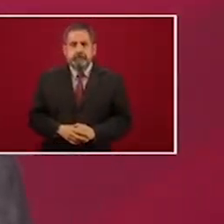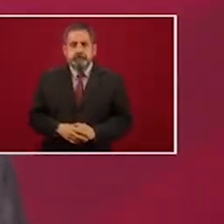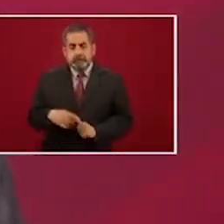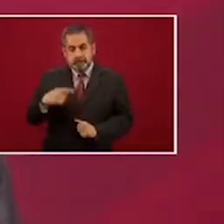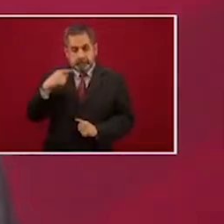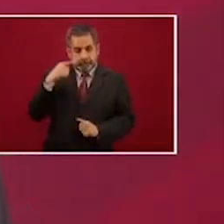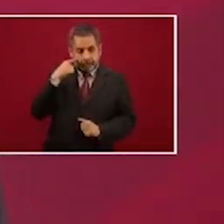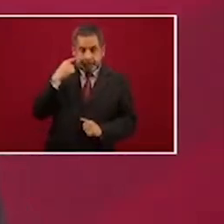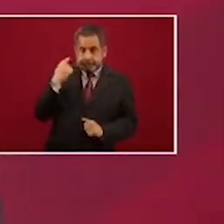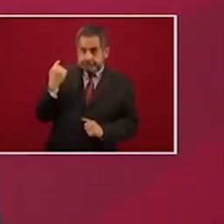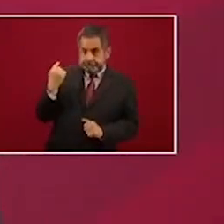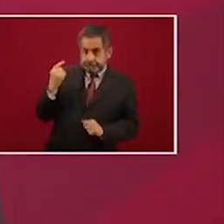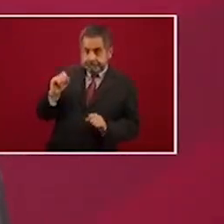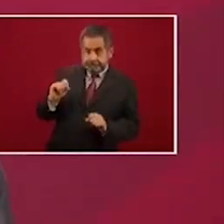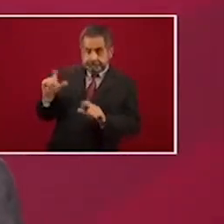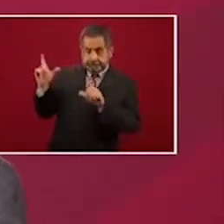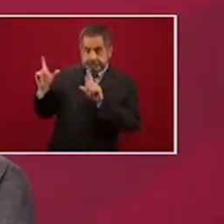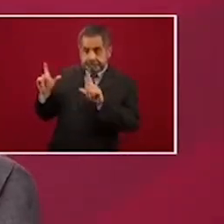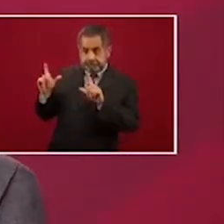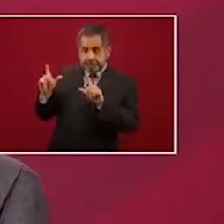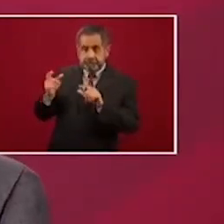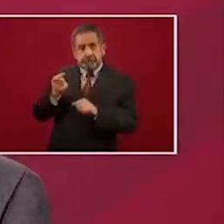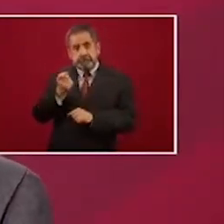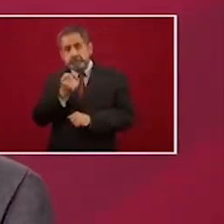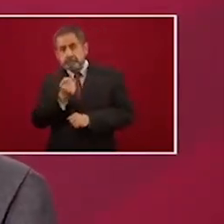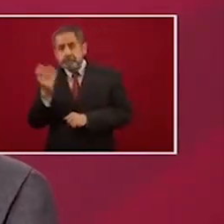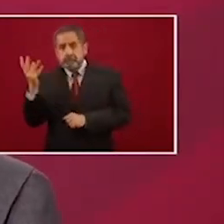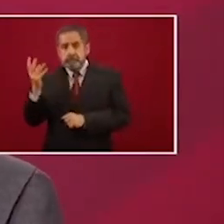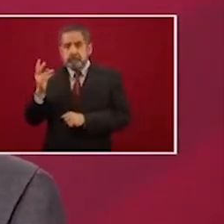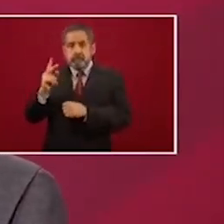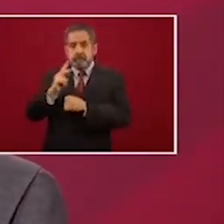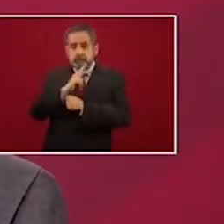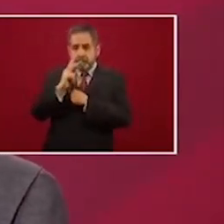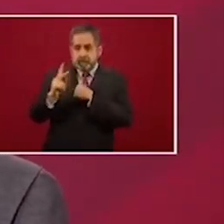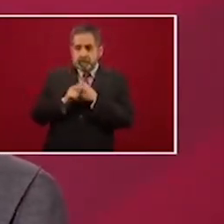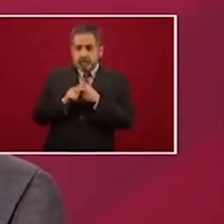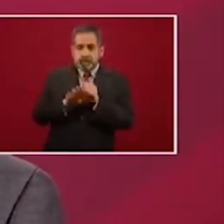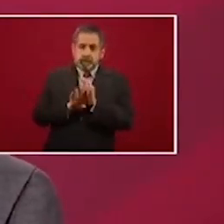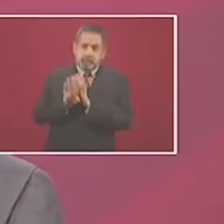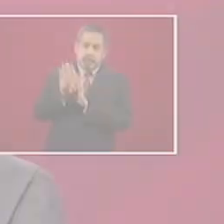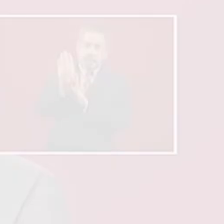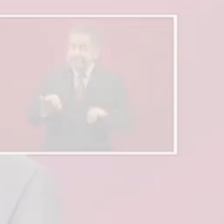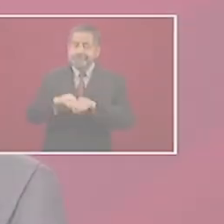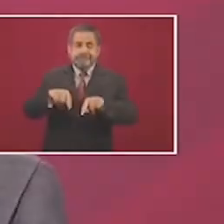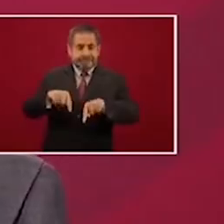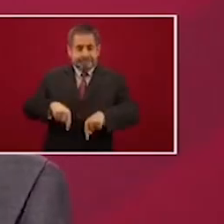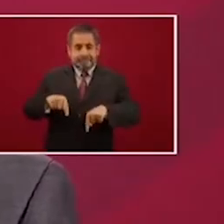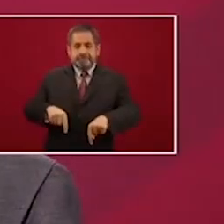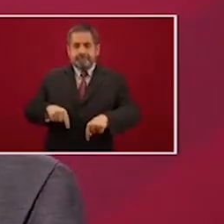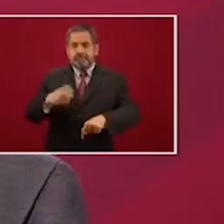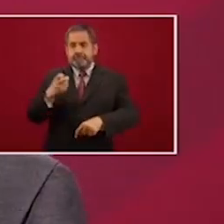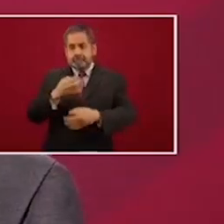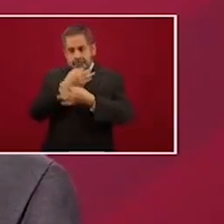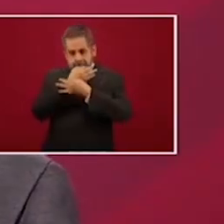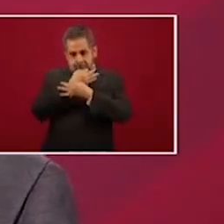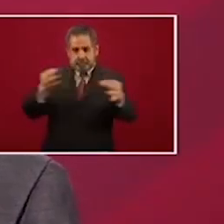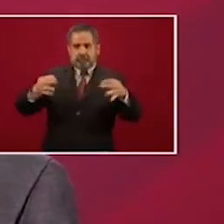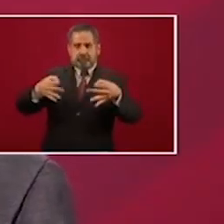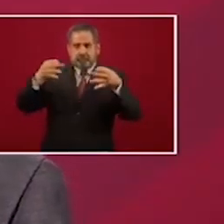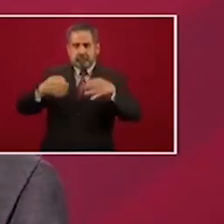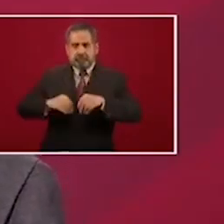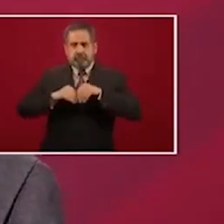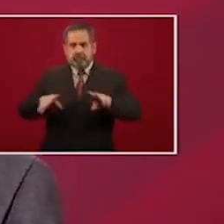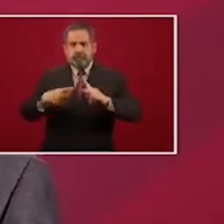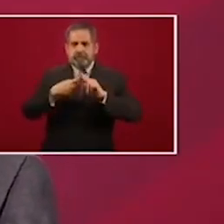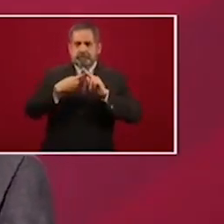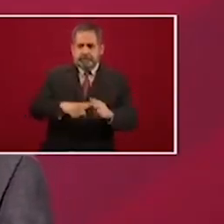esta etapa, el sistema de salud mexicano se anticipará a la llegada de la fase 3, que es inevitable. Queremos declarar formalmente